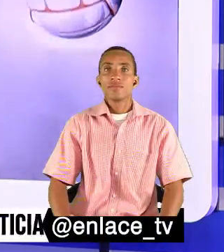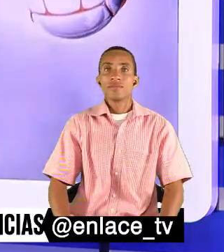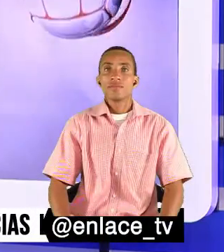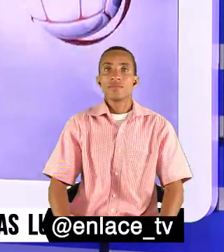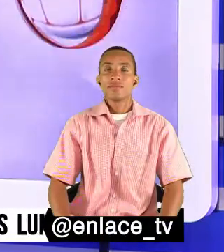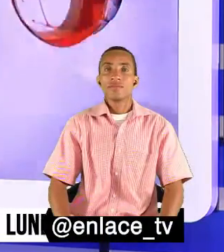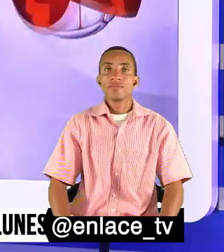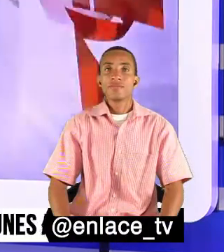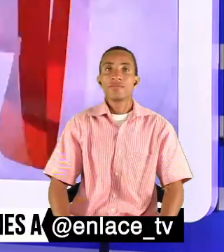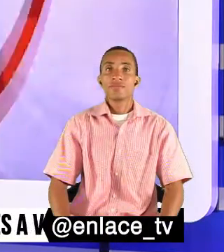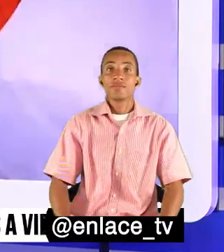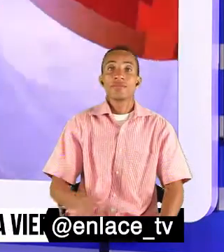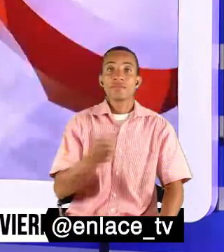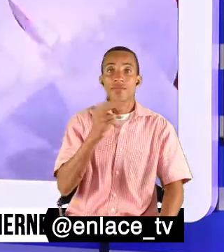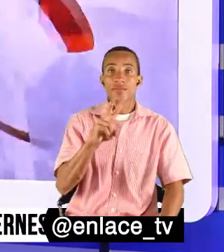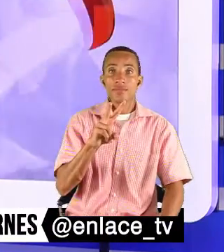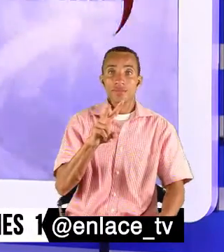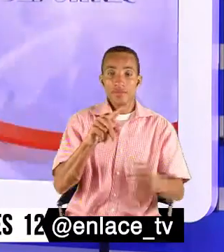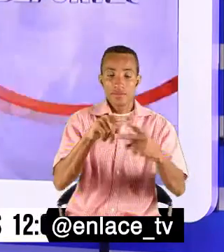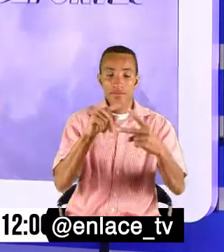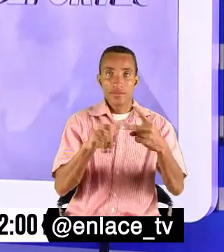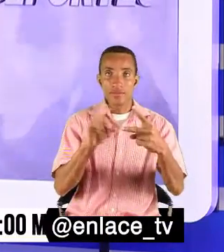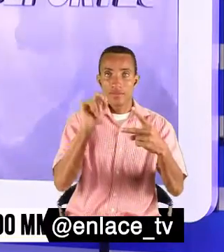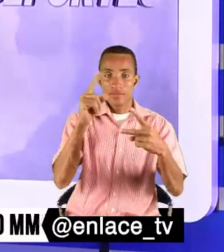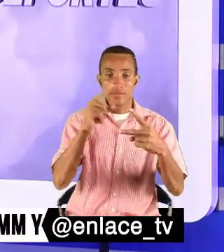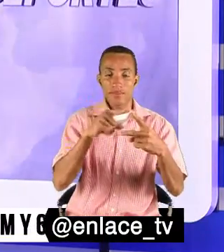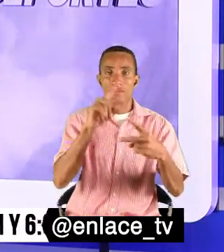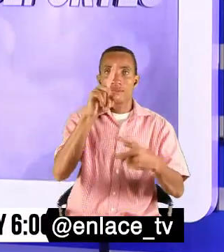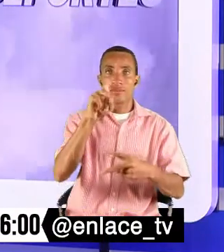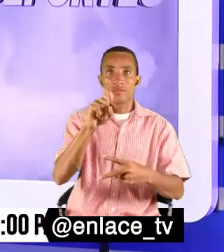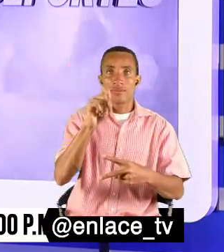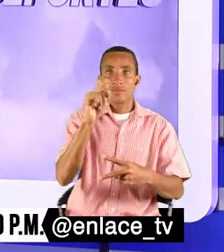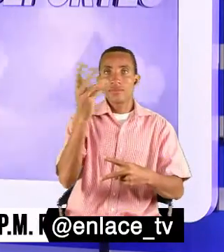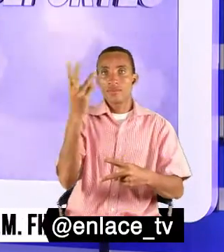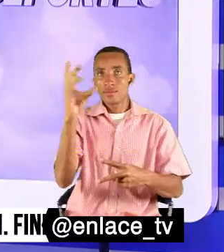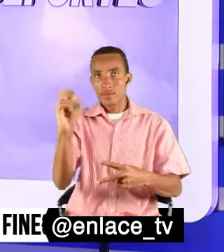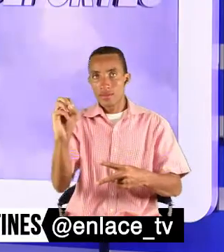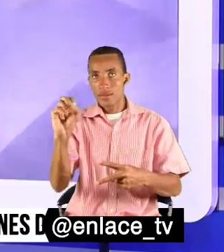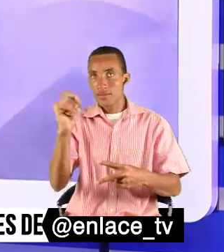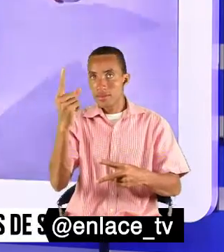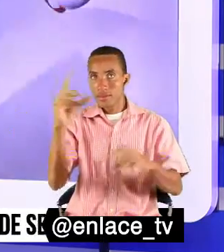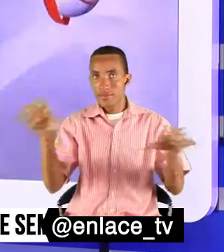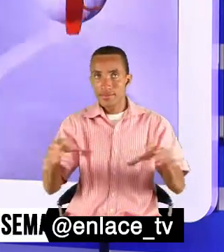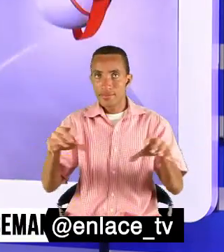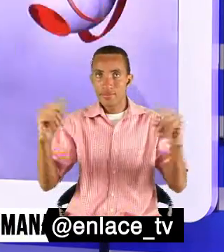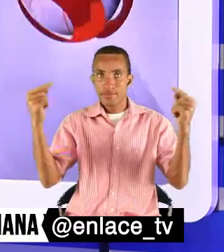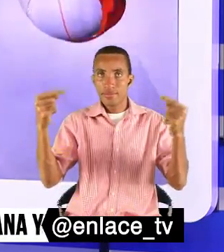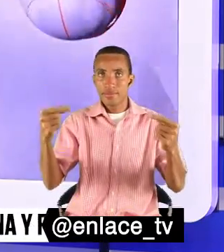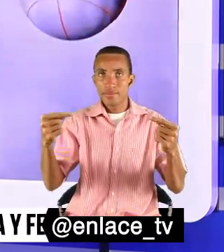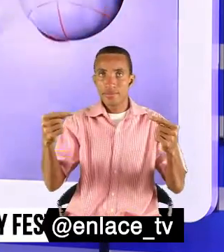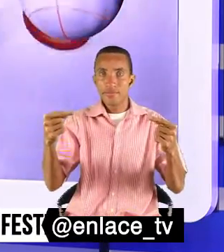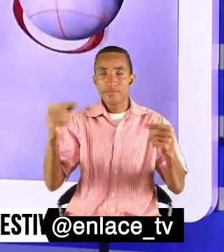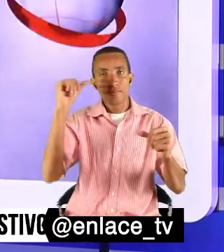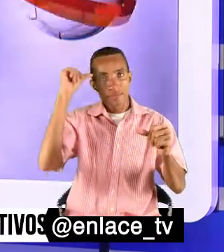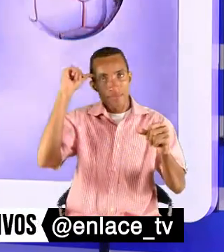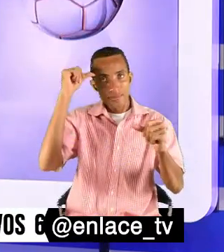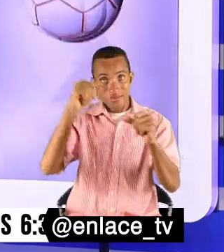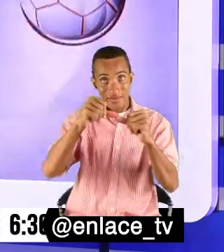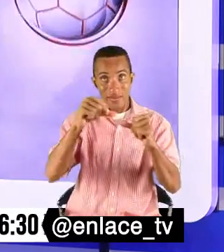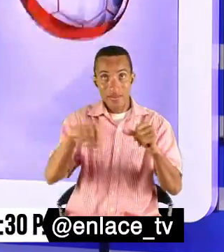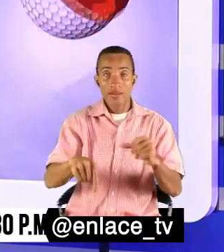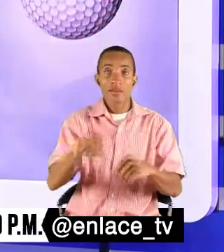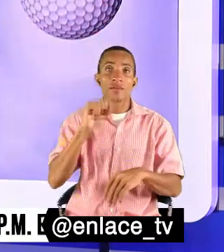Las 2 al cierre para finalizar la primera. Sobre las 6:30 de la tarde iniciará la primera actividad deportiva en el marco del aniversario de Barranca Bermeja